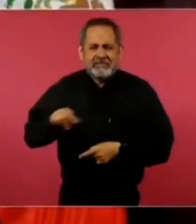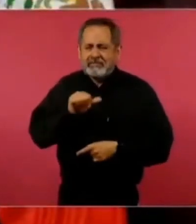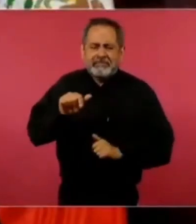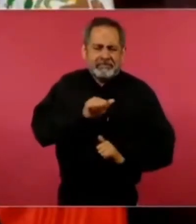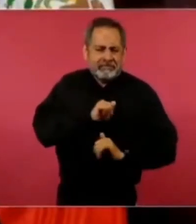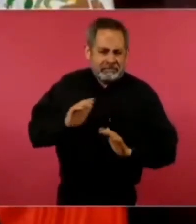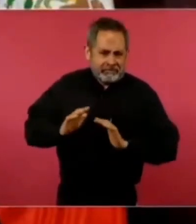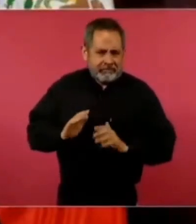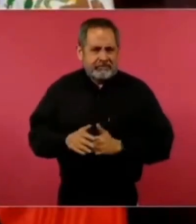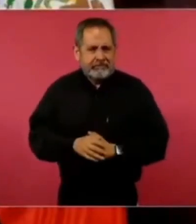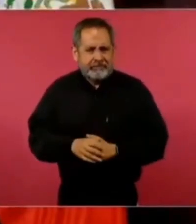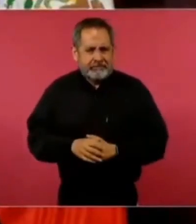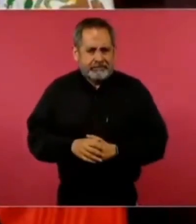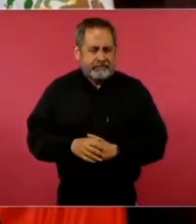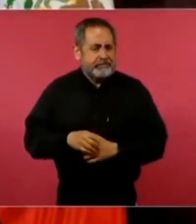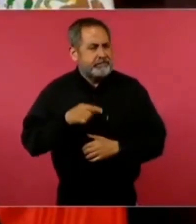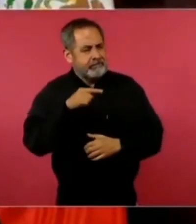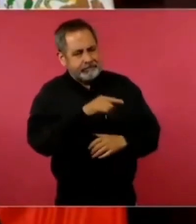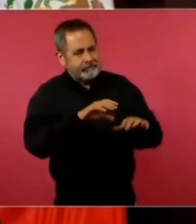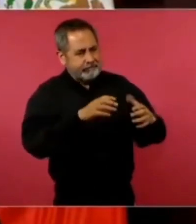Estas agencias